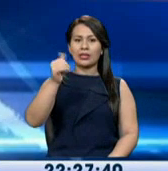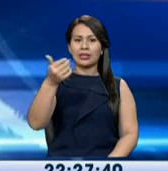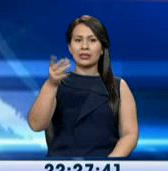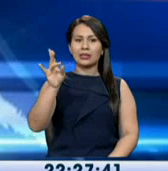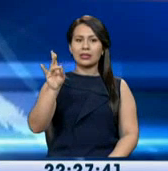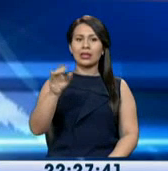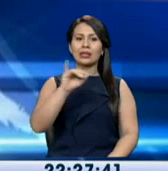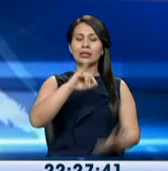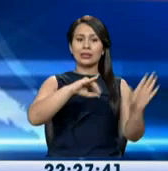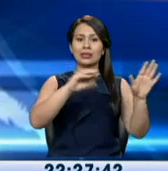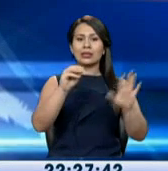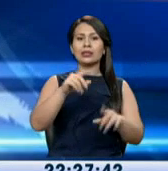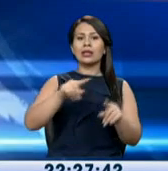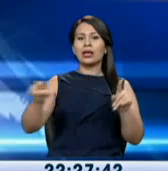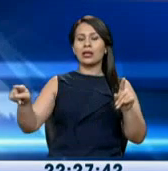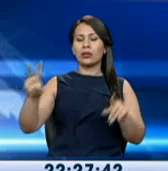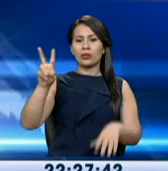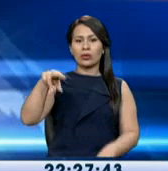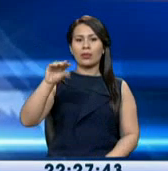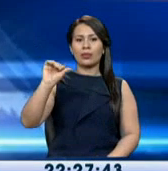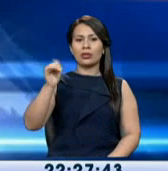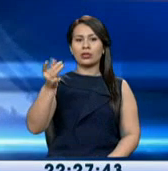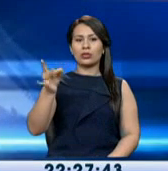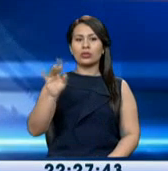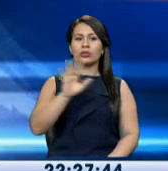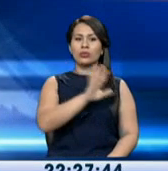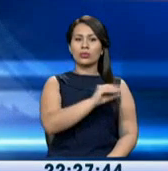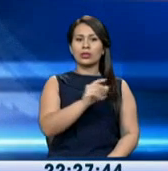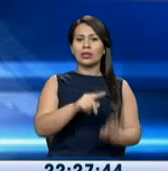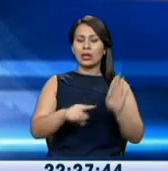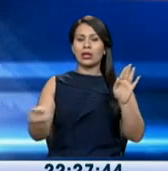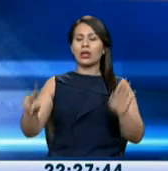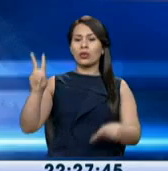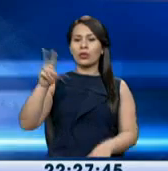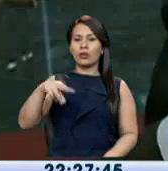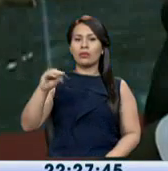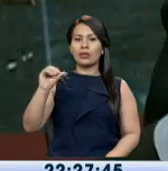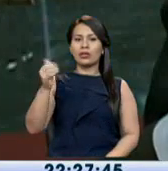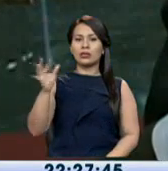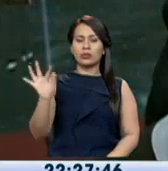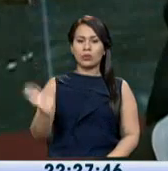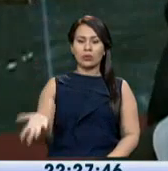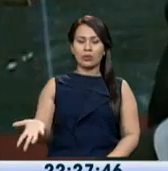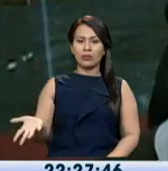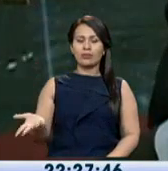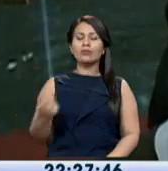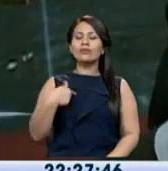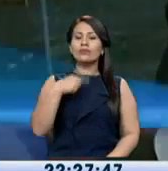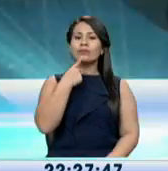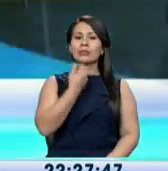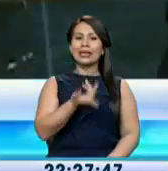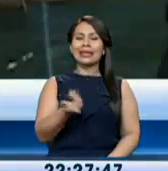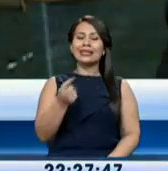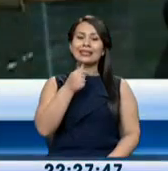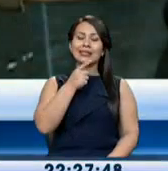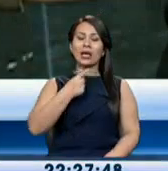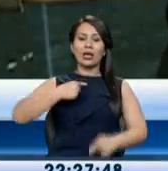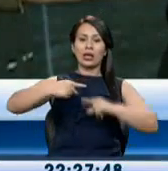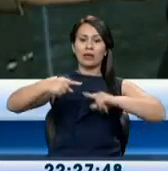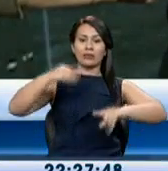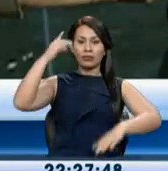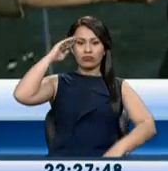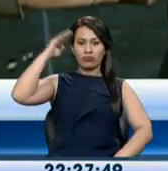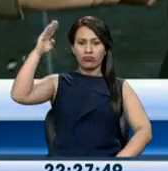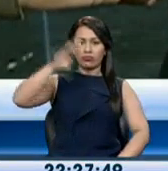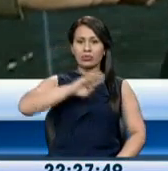En 2018 serán 60 hectáreas y en 2019 50. Pero mediante decreto, el jefe de Estado, el presidente